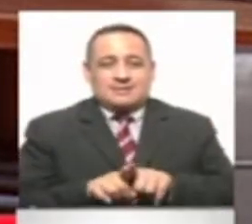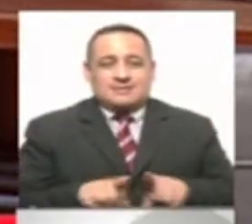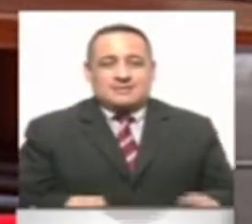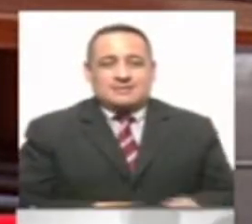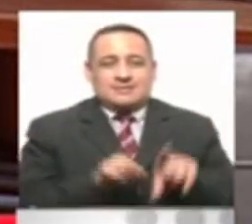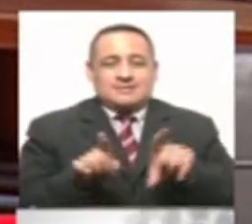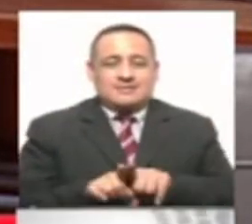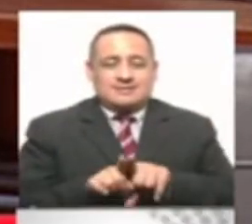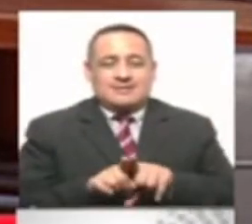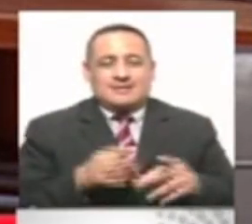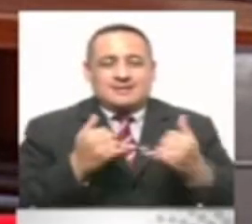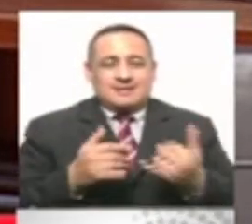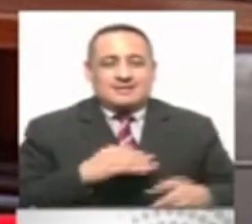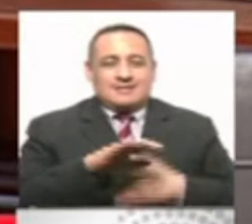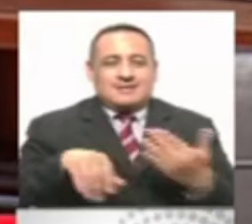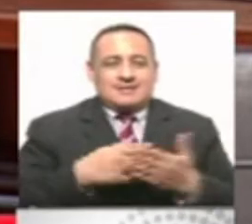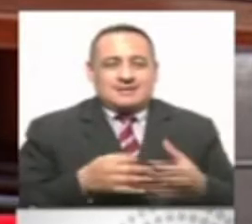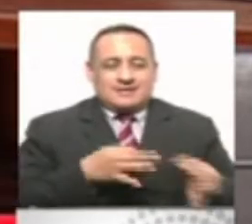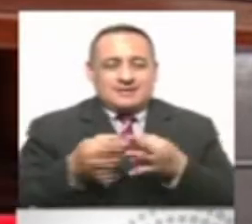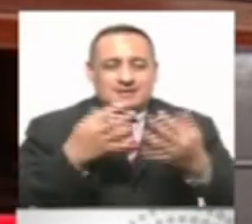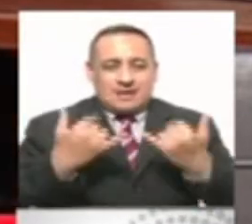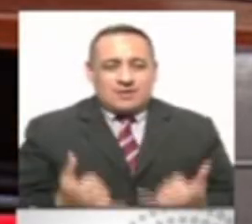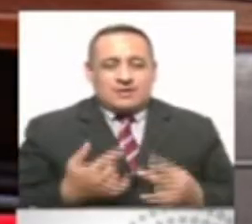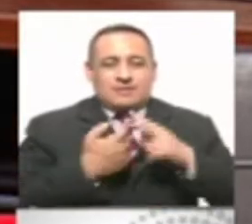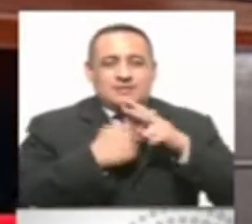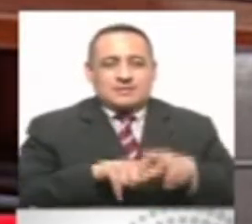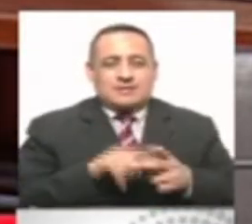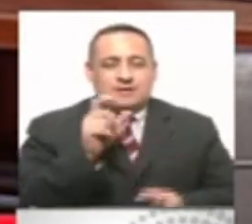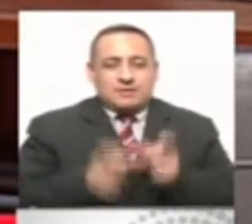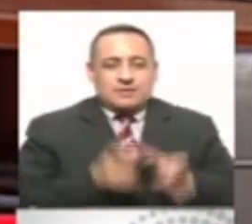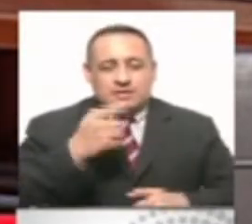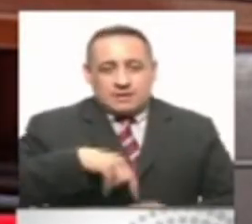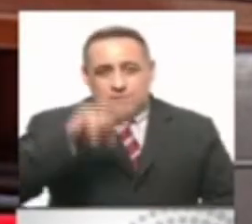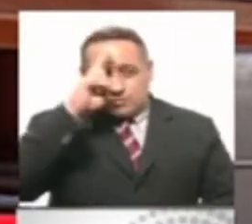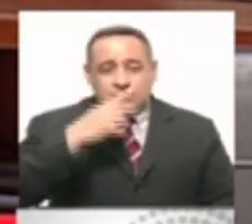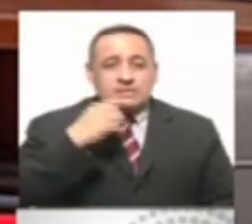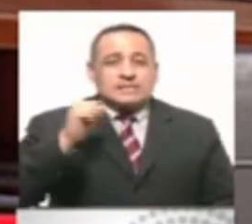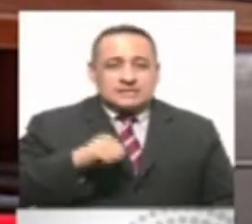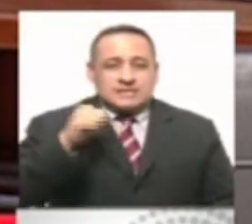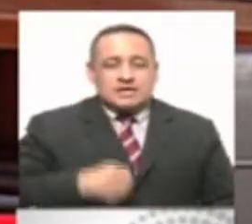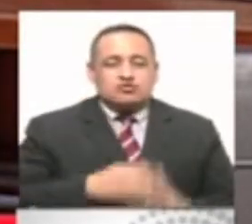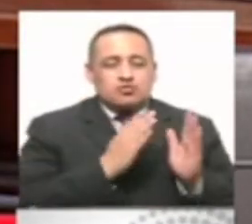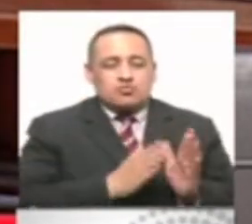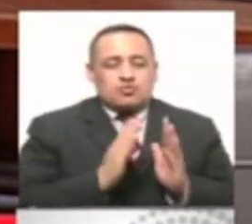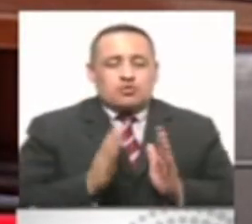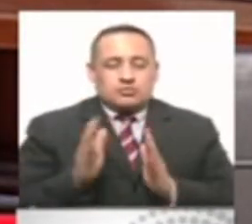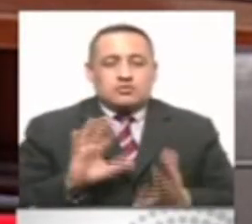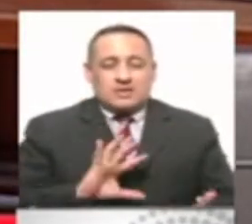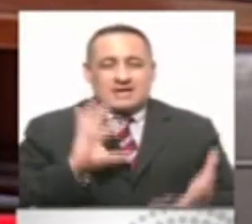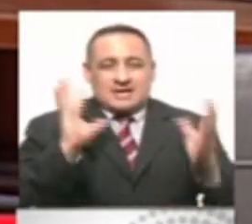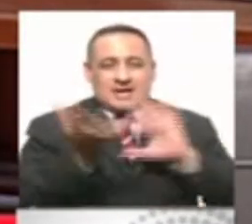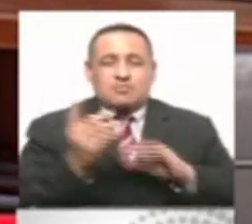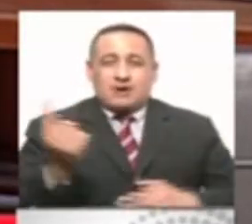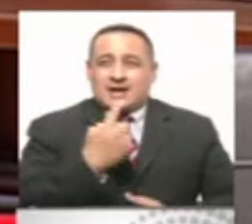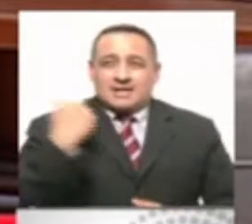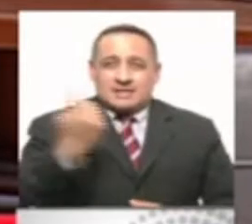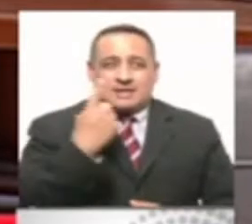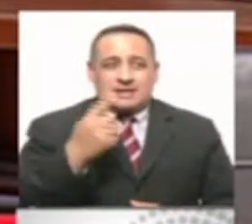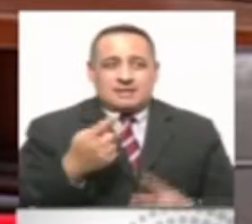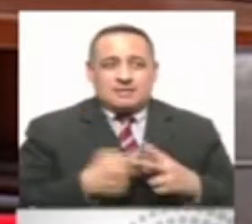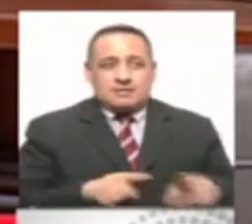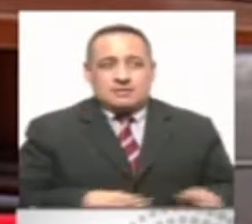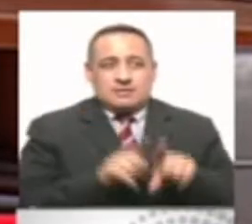al proceso de transformación que ha iniciado el pueblo. Sí, es un proceso de transformación que ha iniciado el